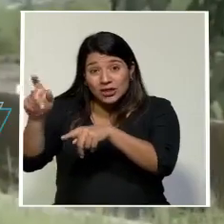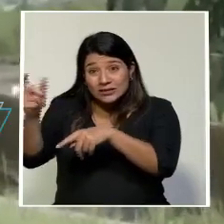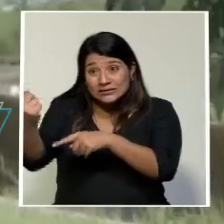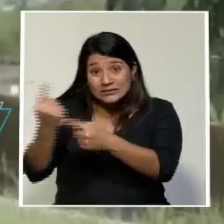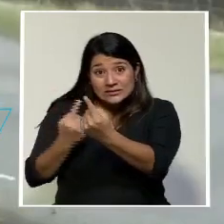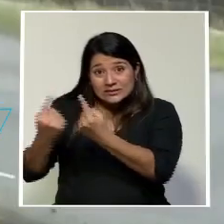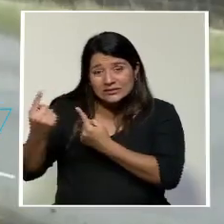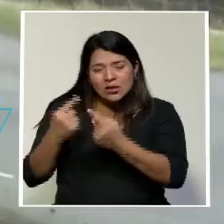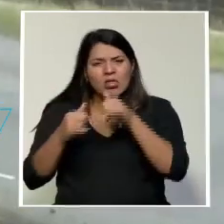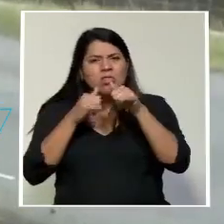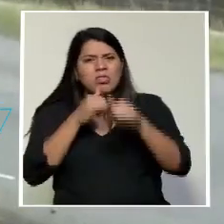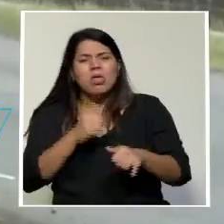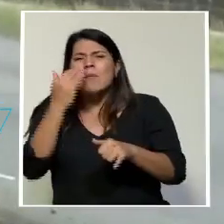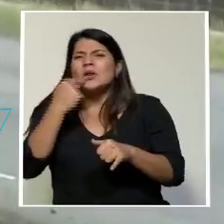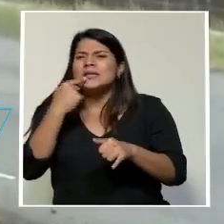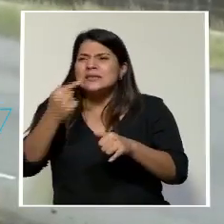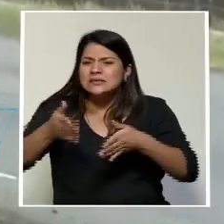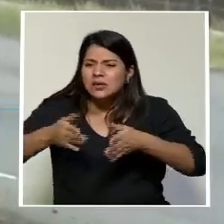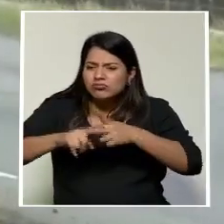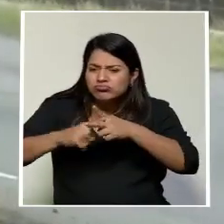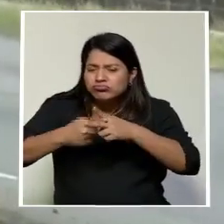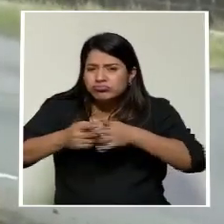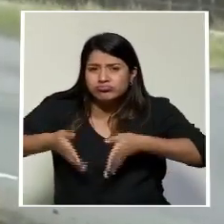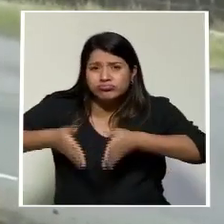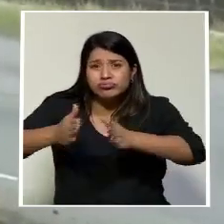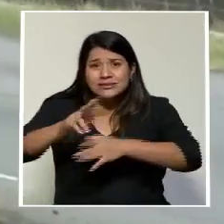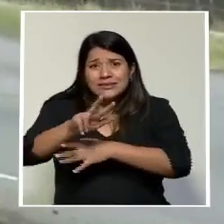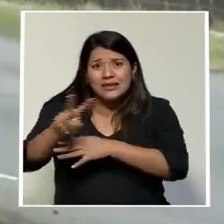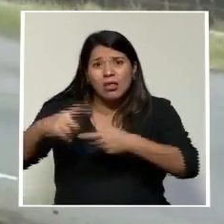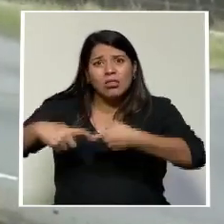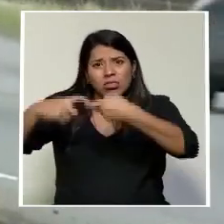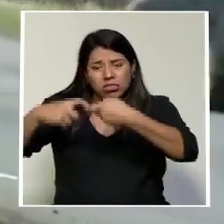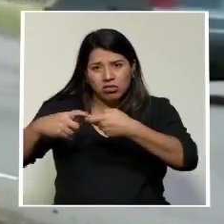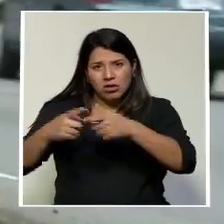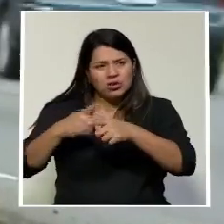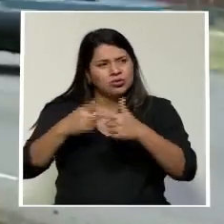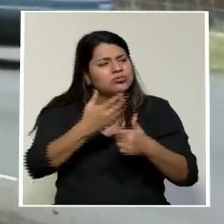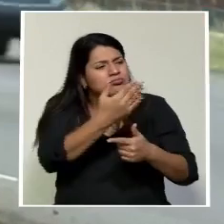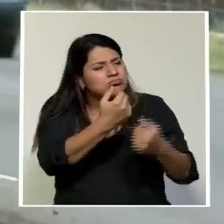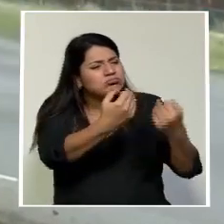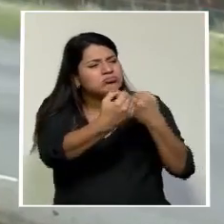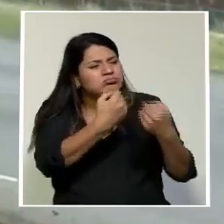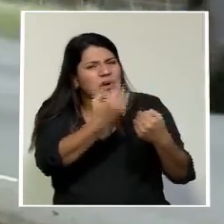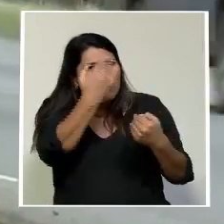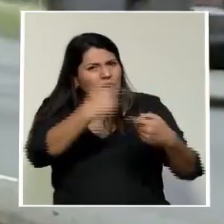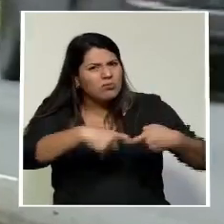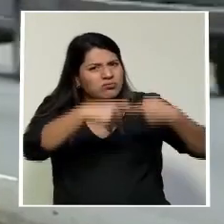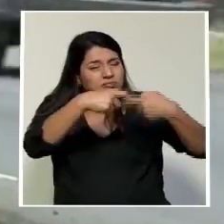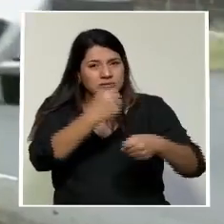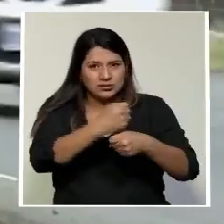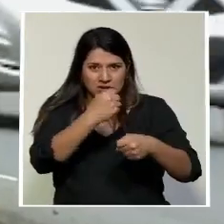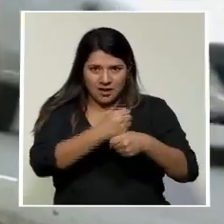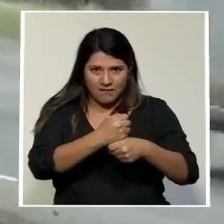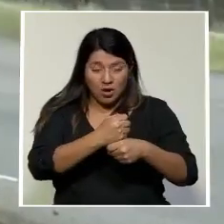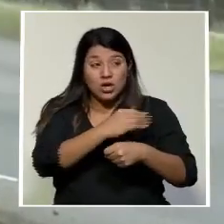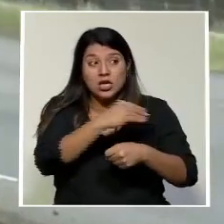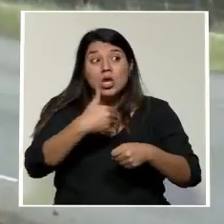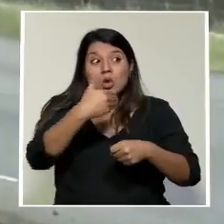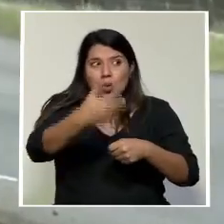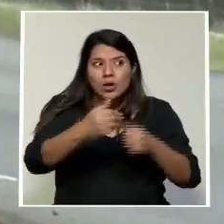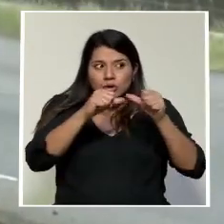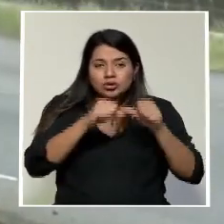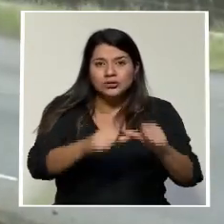32. La legisladora pidió que se le informen las razones que justifican la paralización de trabajos y la fecha en la cual se estarán